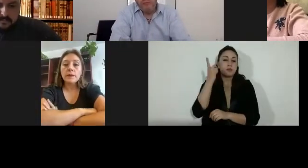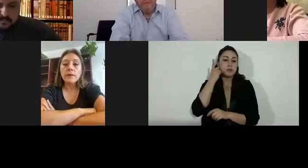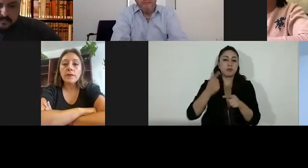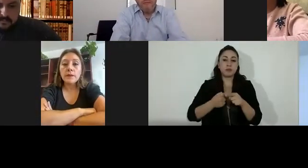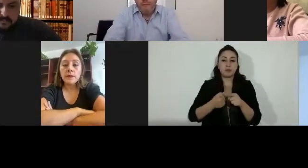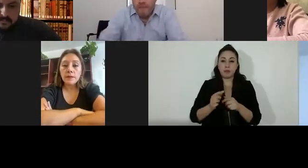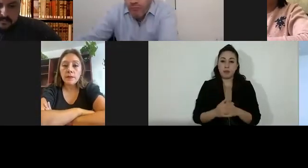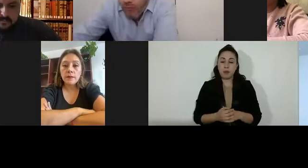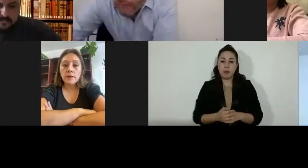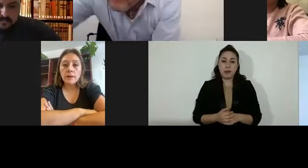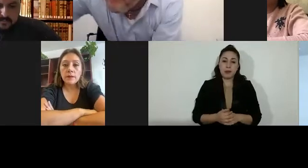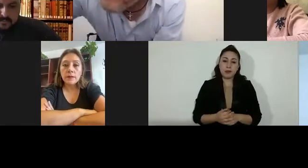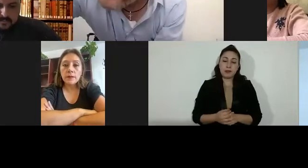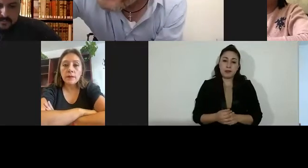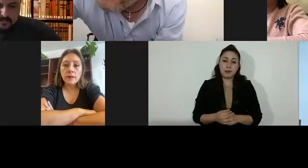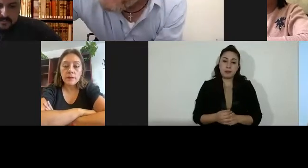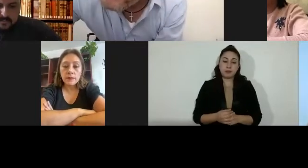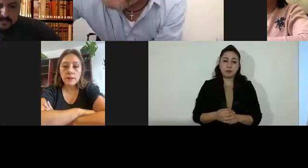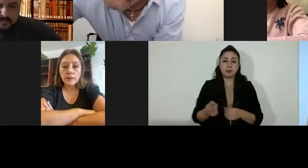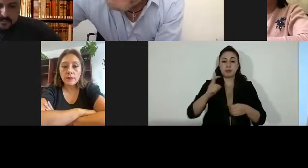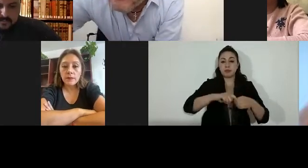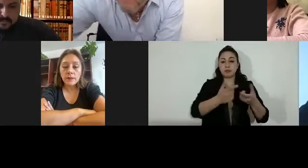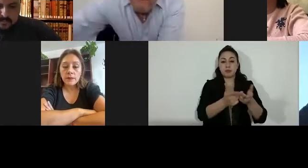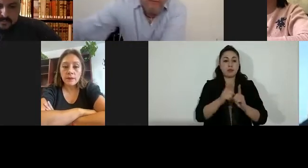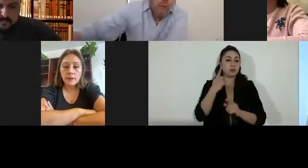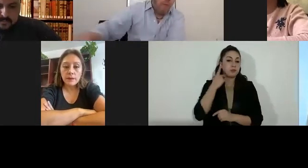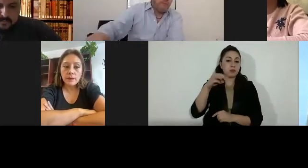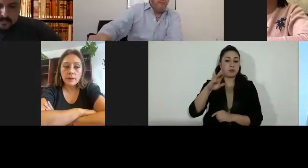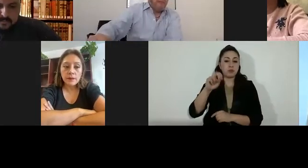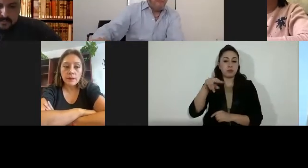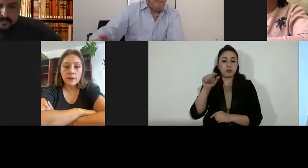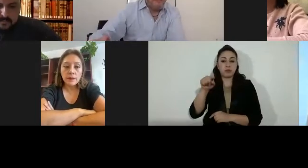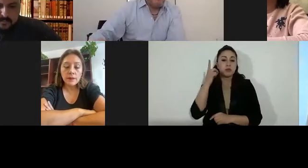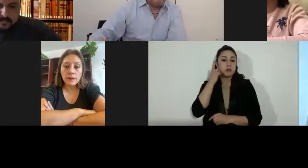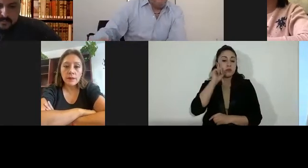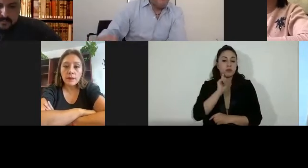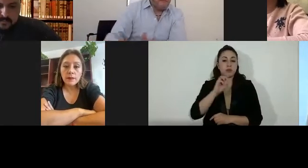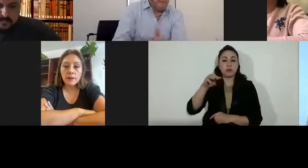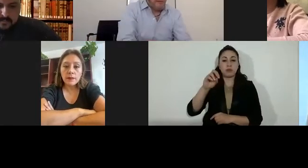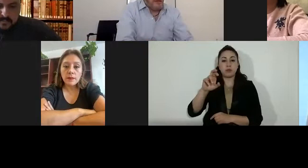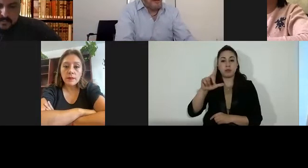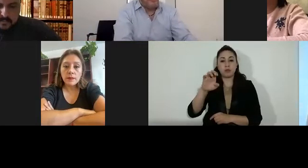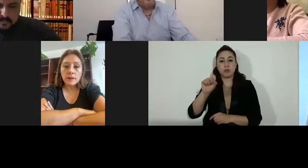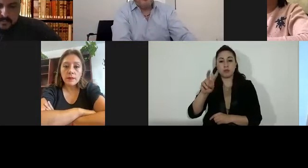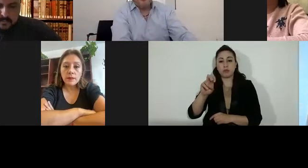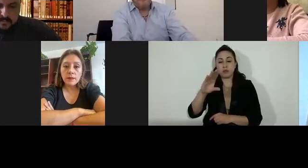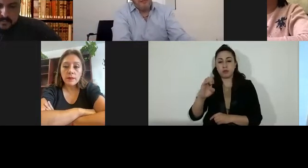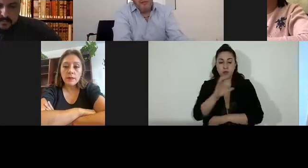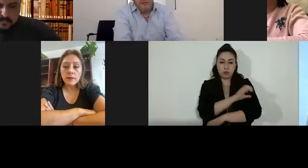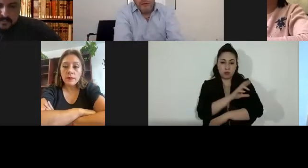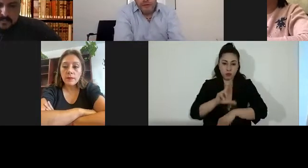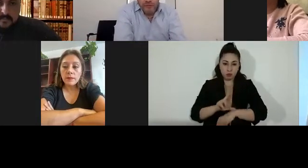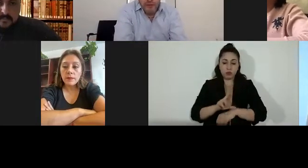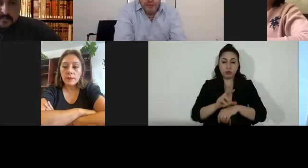diputadas y diputados. Del Grupo Parlamentario de Morena, la diputada María Guadalupe Morales Rubio, vicecoordinadora. Del